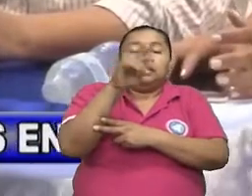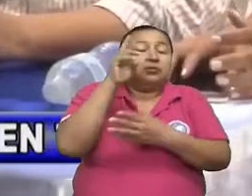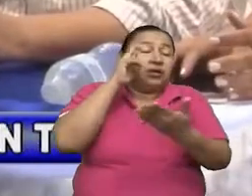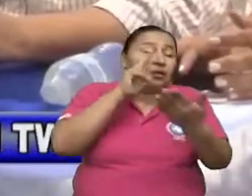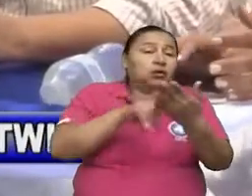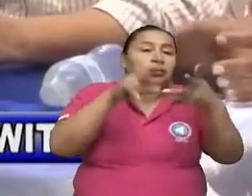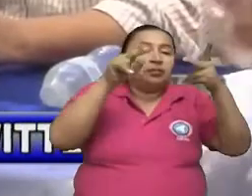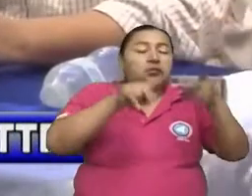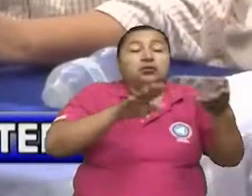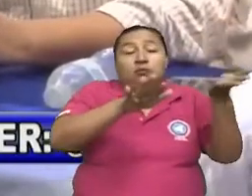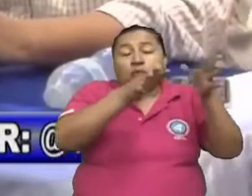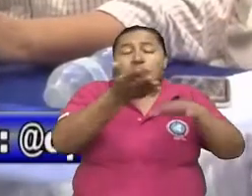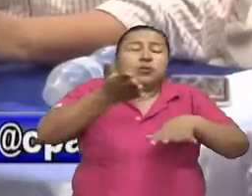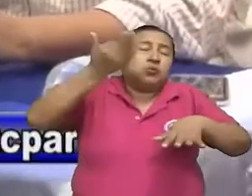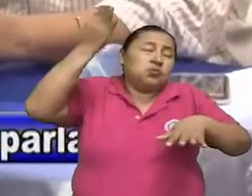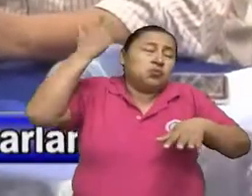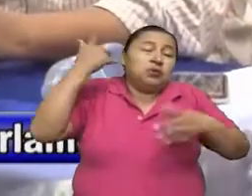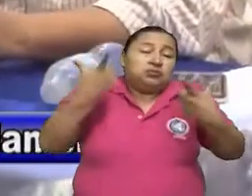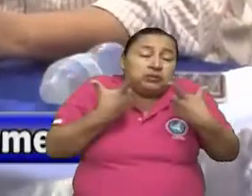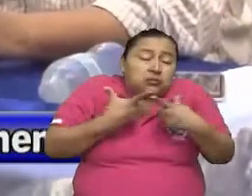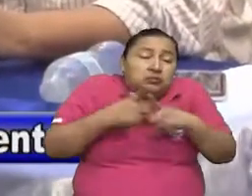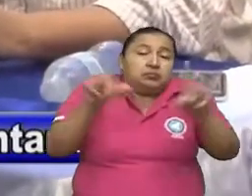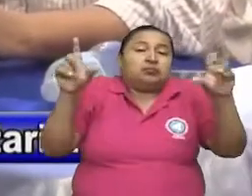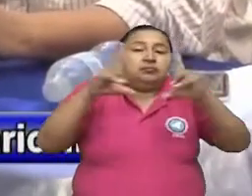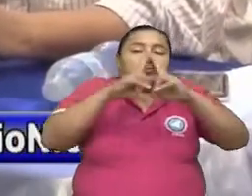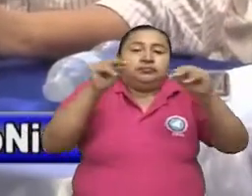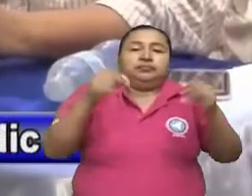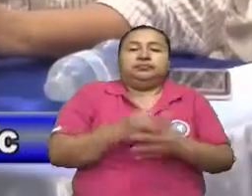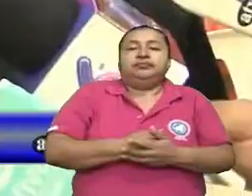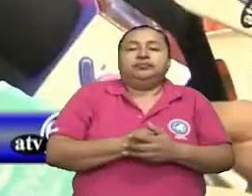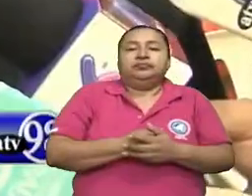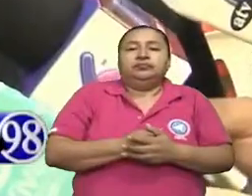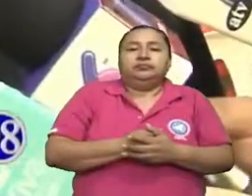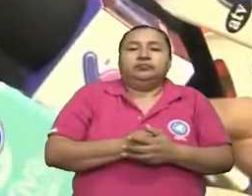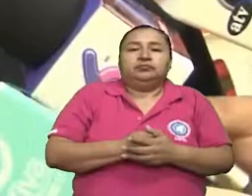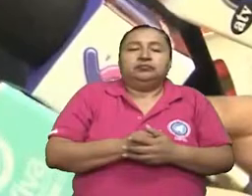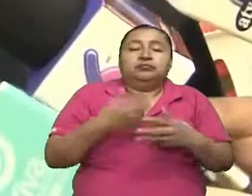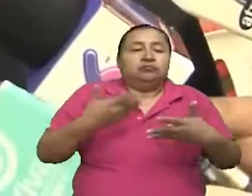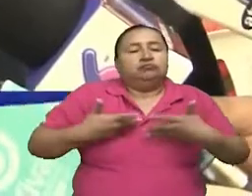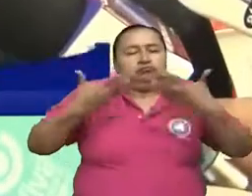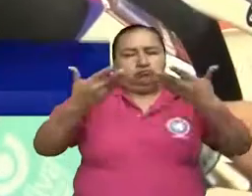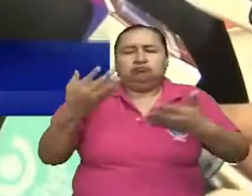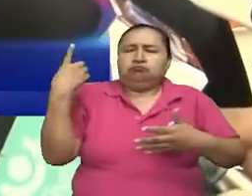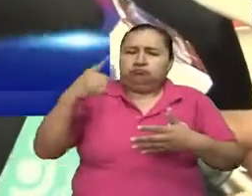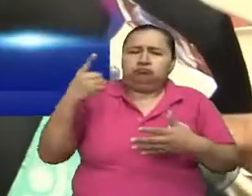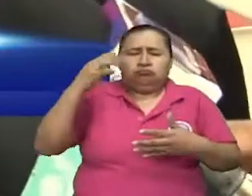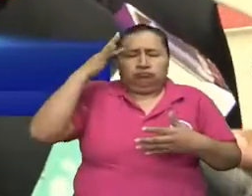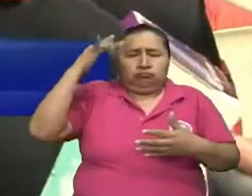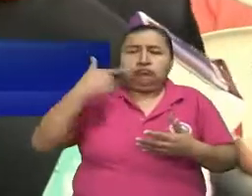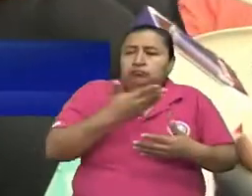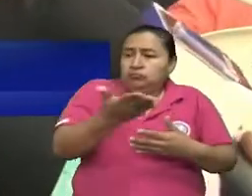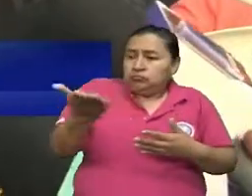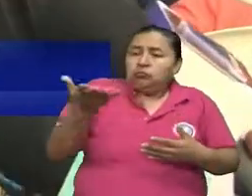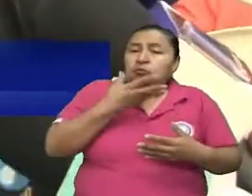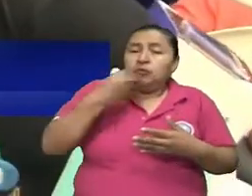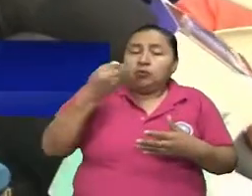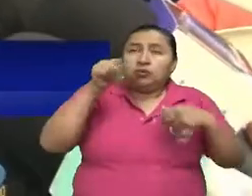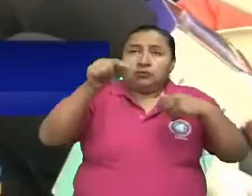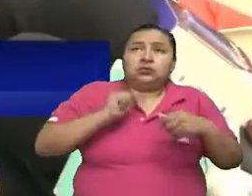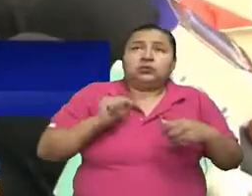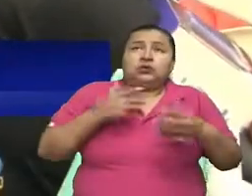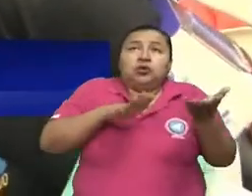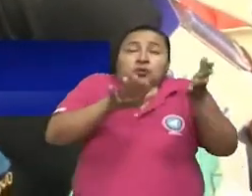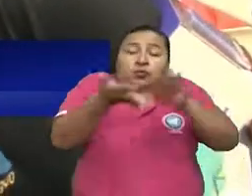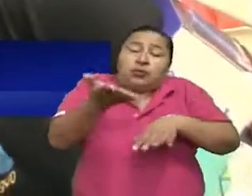ofrendaron sus vidas por la liberación de nuestro país. La restitución de derechos, el sueño de esos jóvenes que